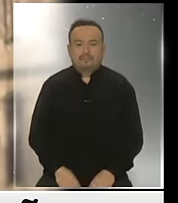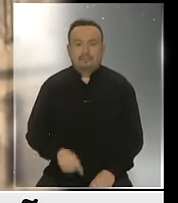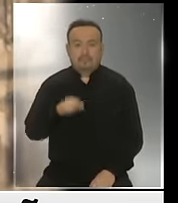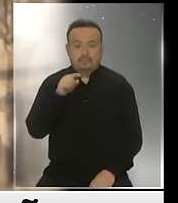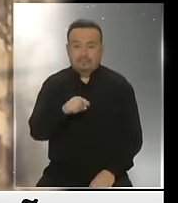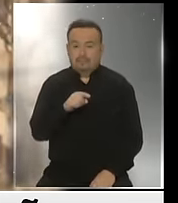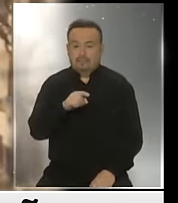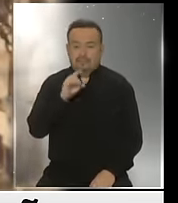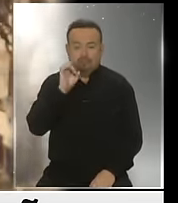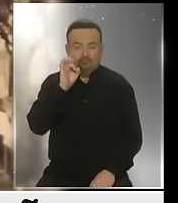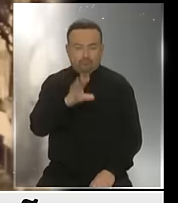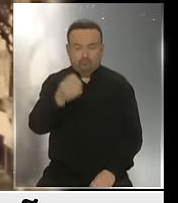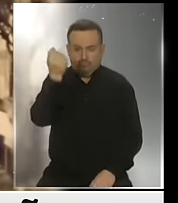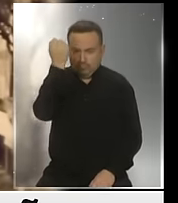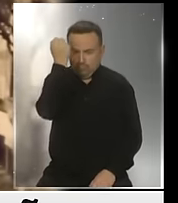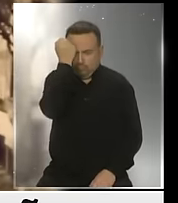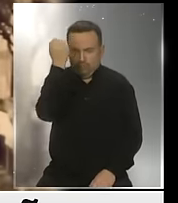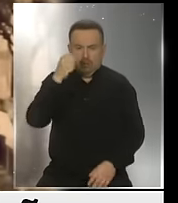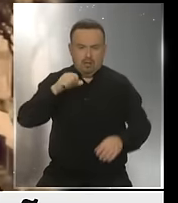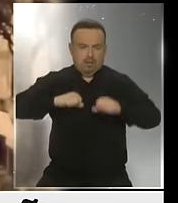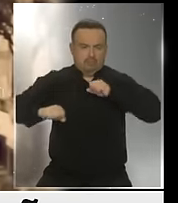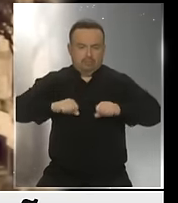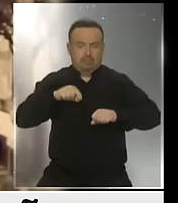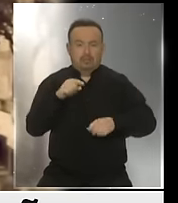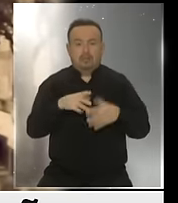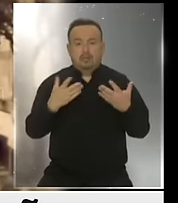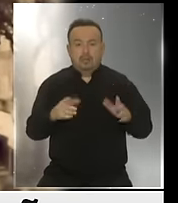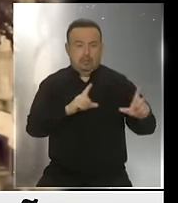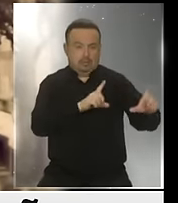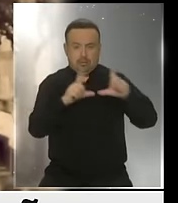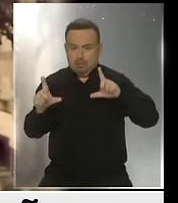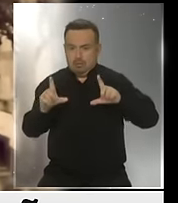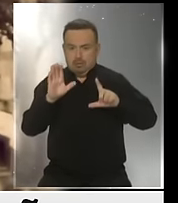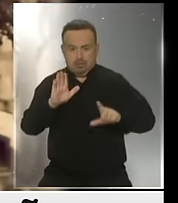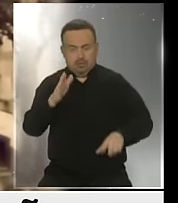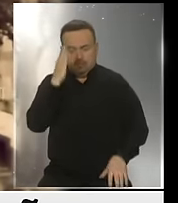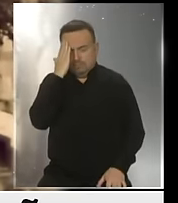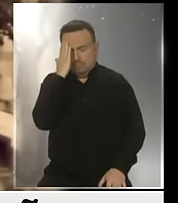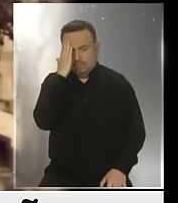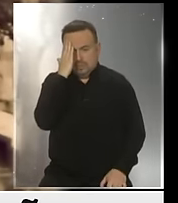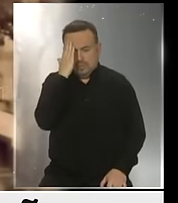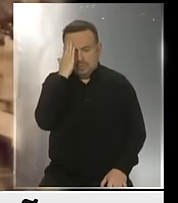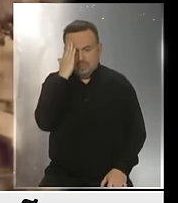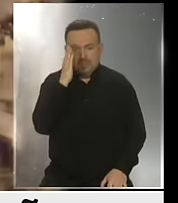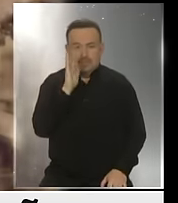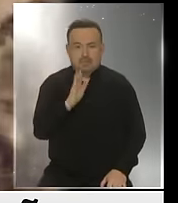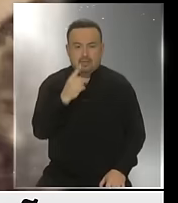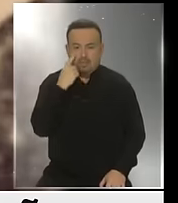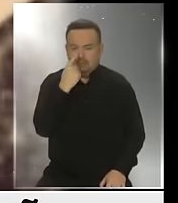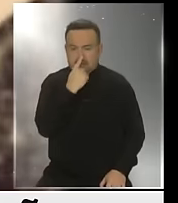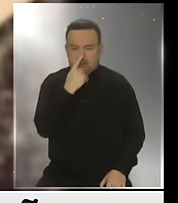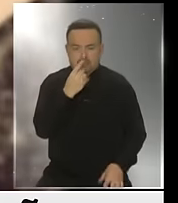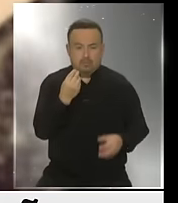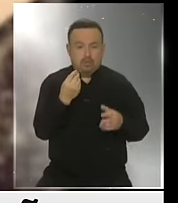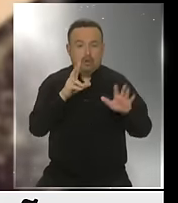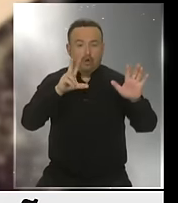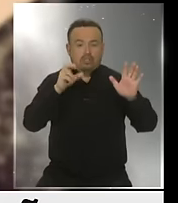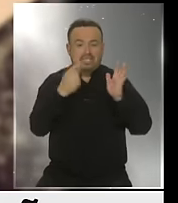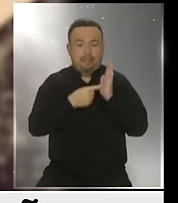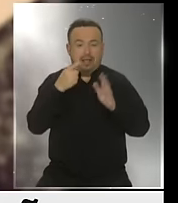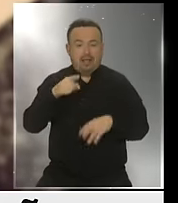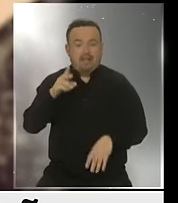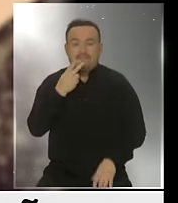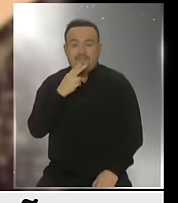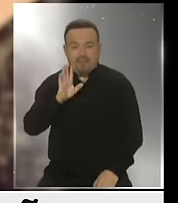Esa fue la marca que dejó este terremoto. Imágenes que se quedaron para siempre en la retina de los 80.000 valdivianos